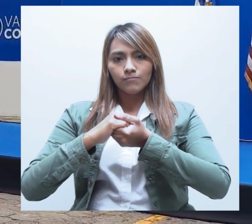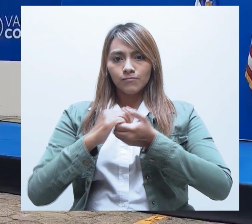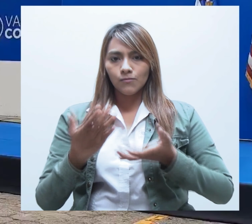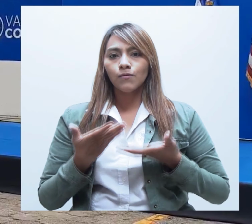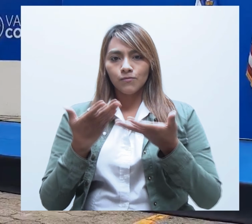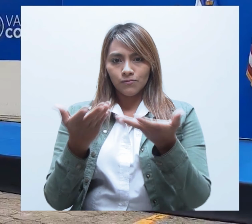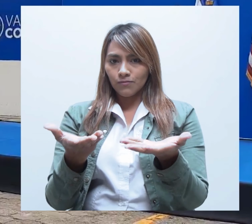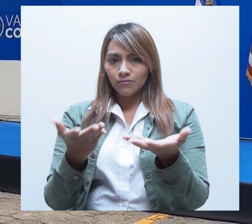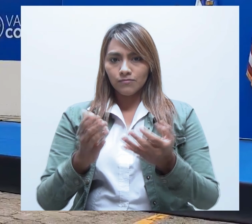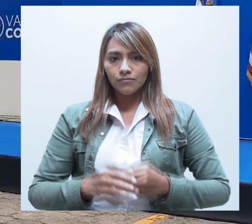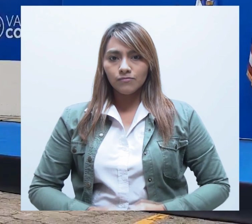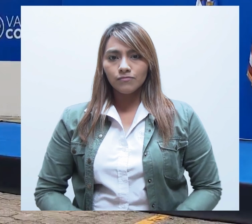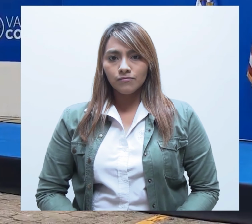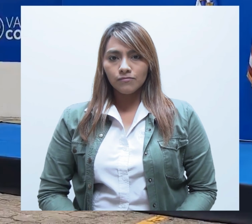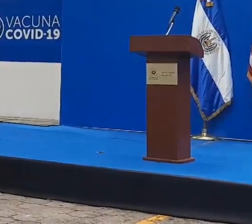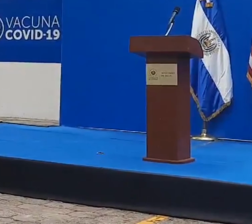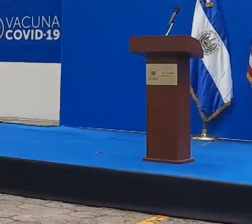y amigos para ayudar en cualquier manera.